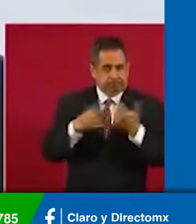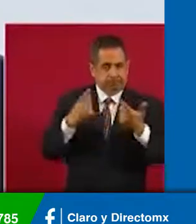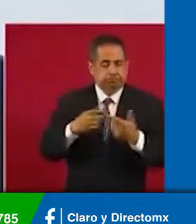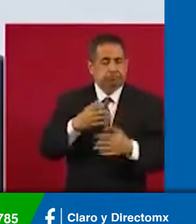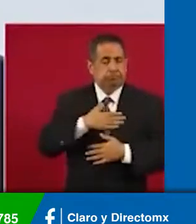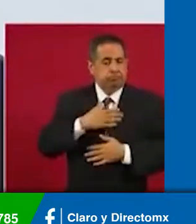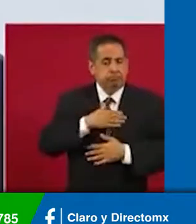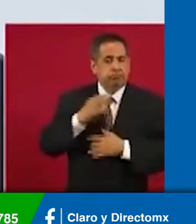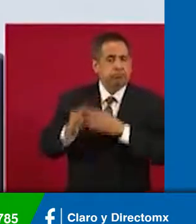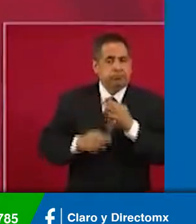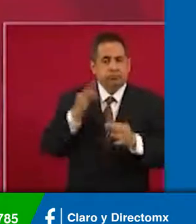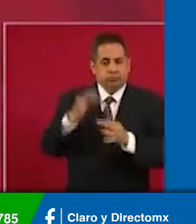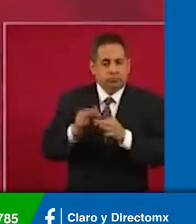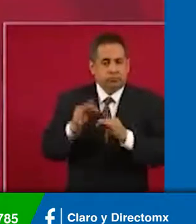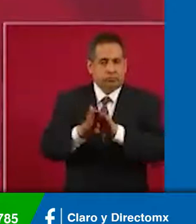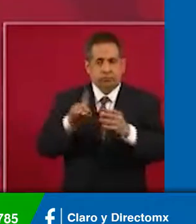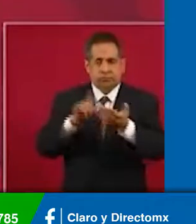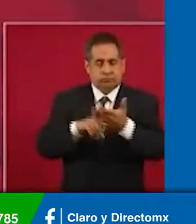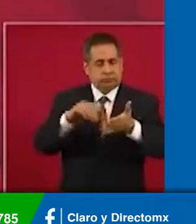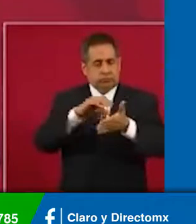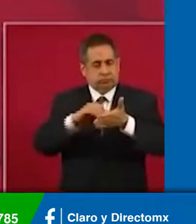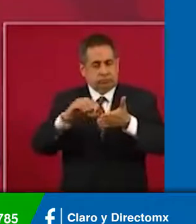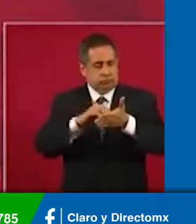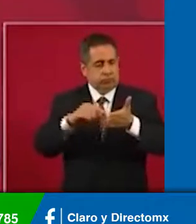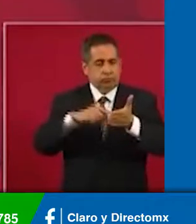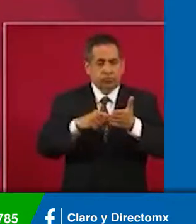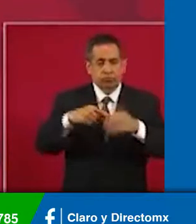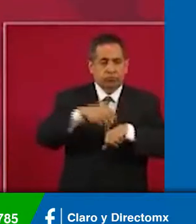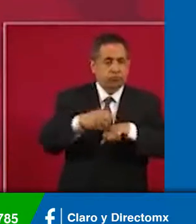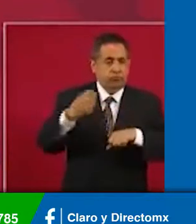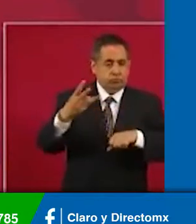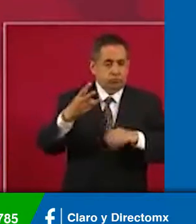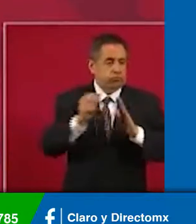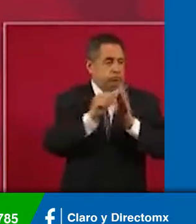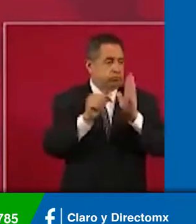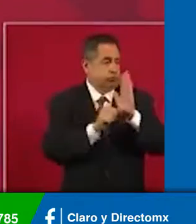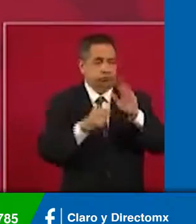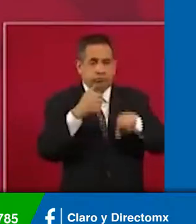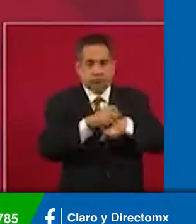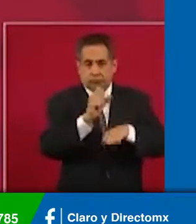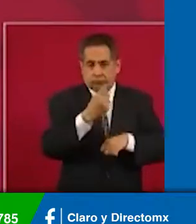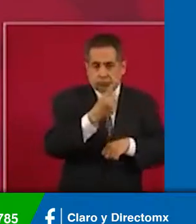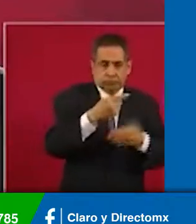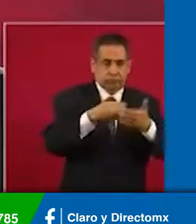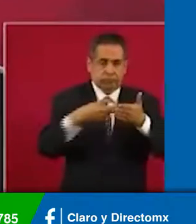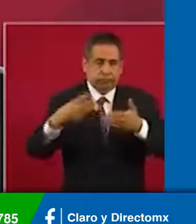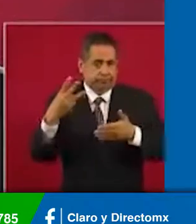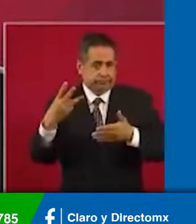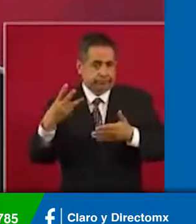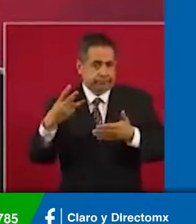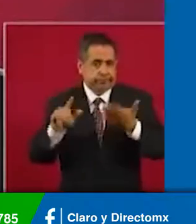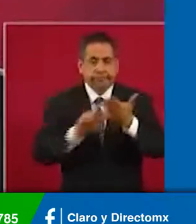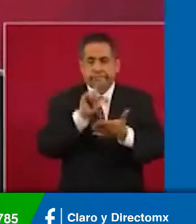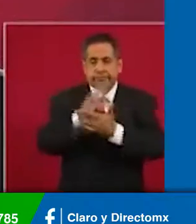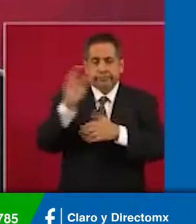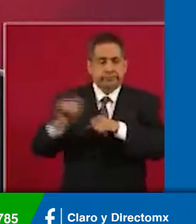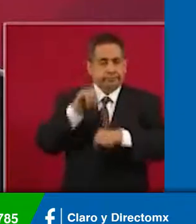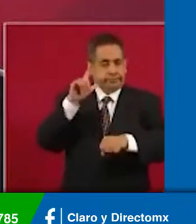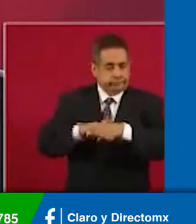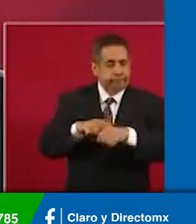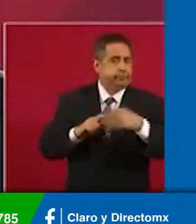cumplimiento a la fracción tercera del artículo 21 de la Ley Federal